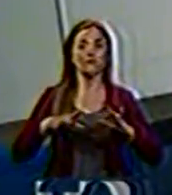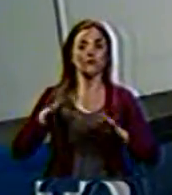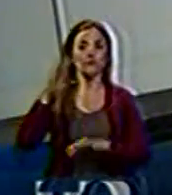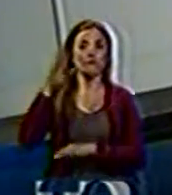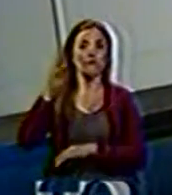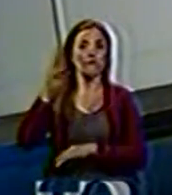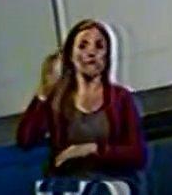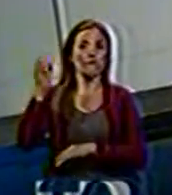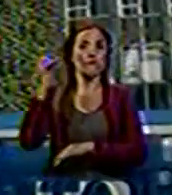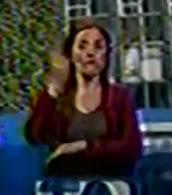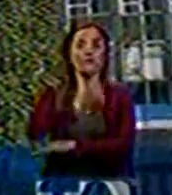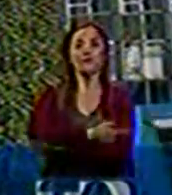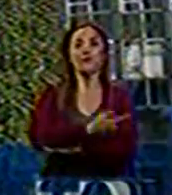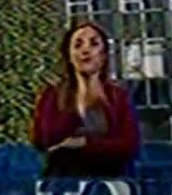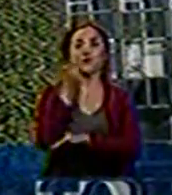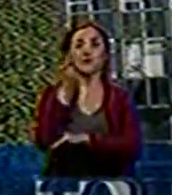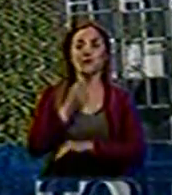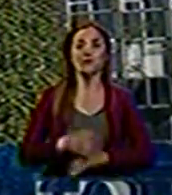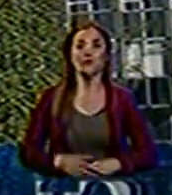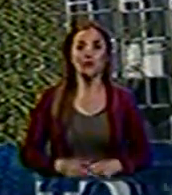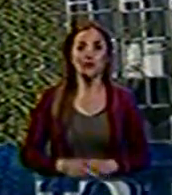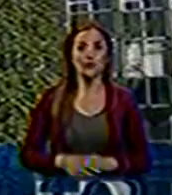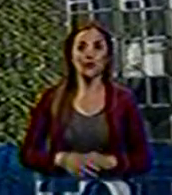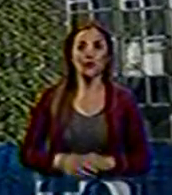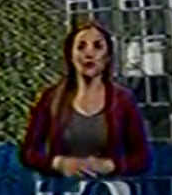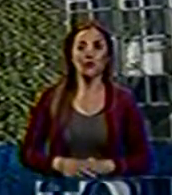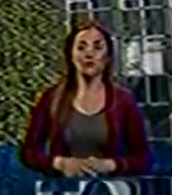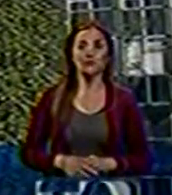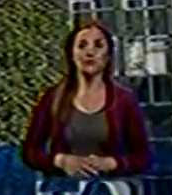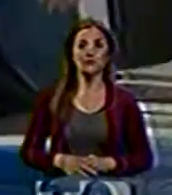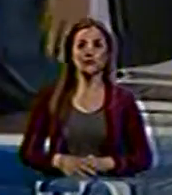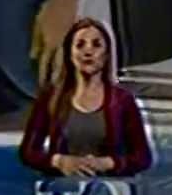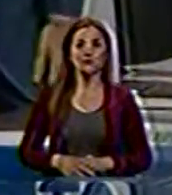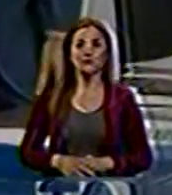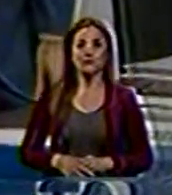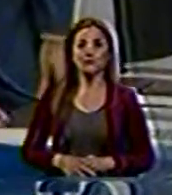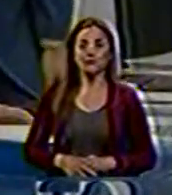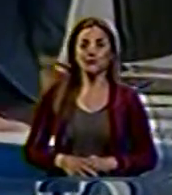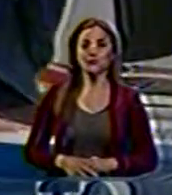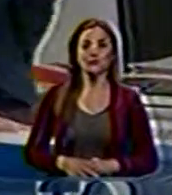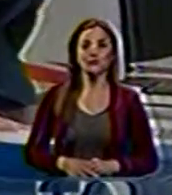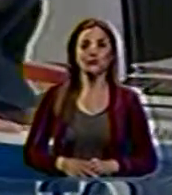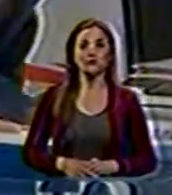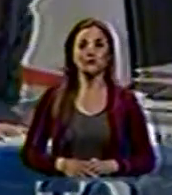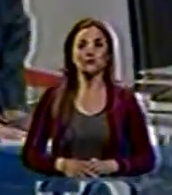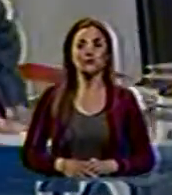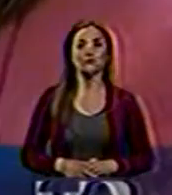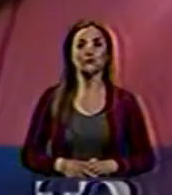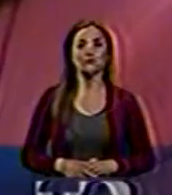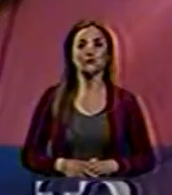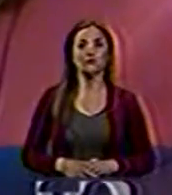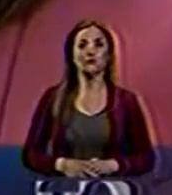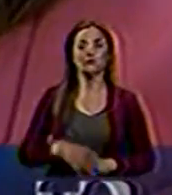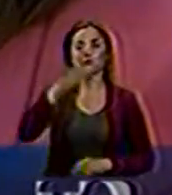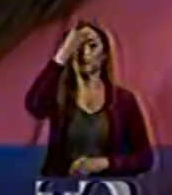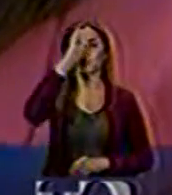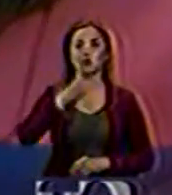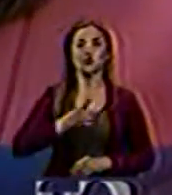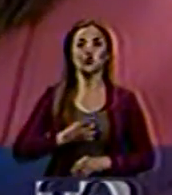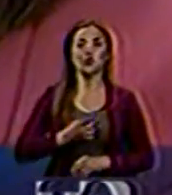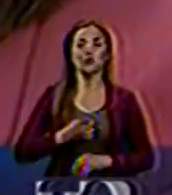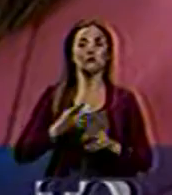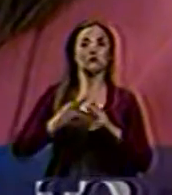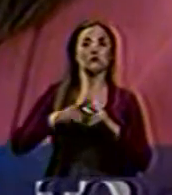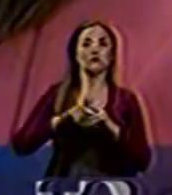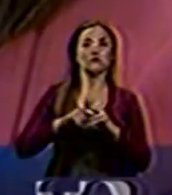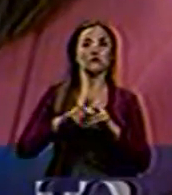Corte Constitucional por un periodo de 60 días. Todo esto como consecuencia de la decisión original